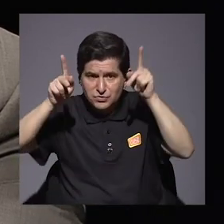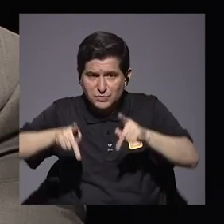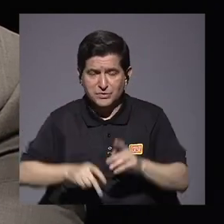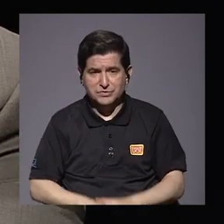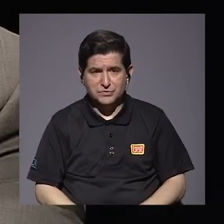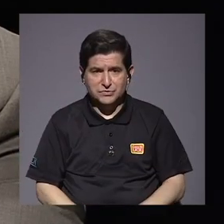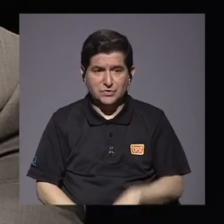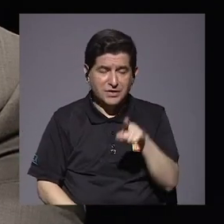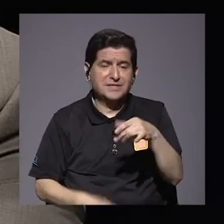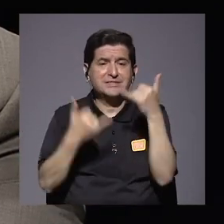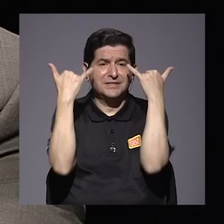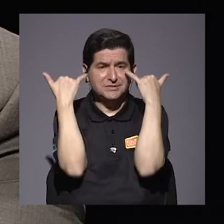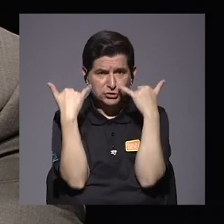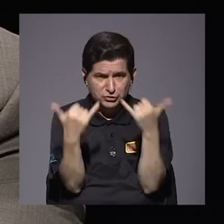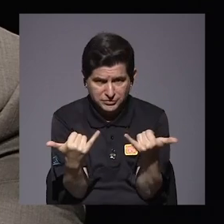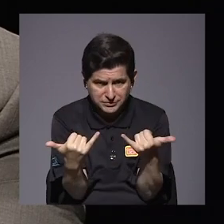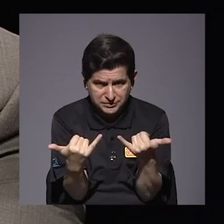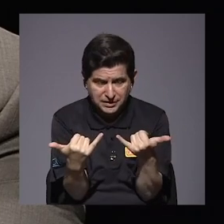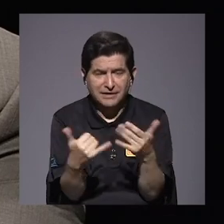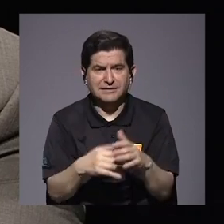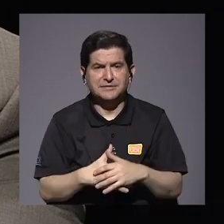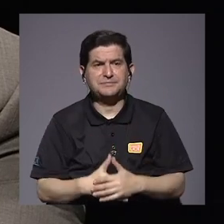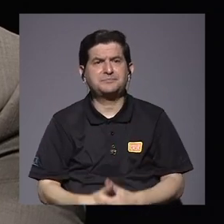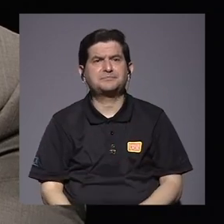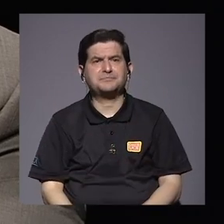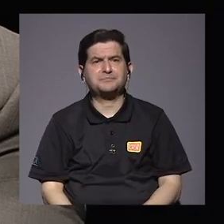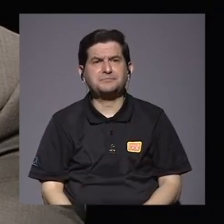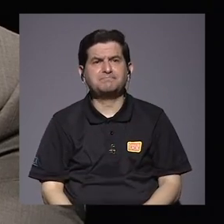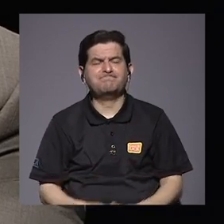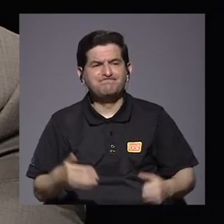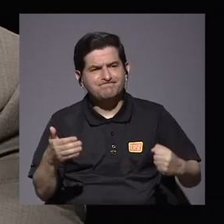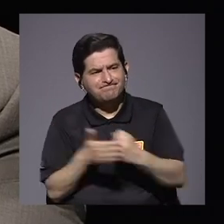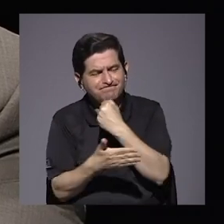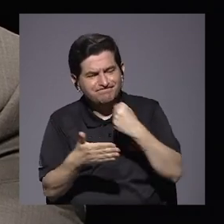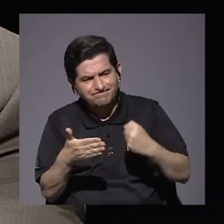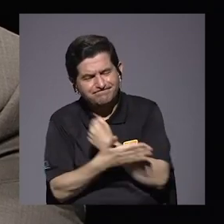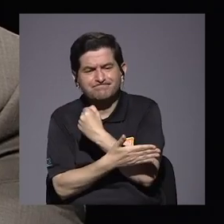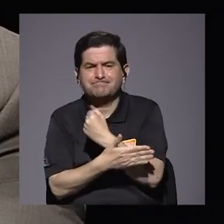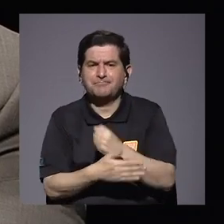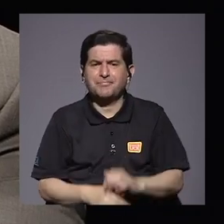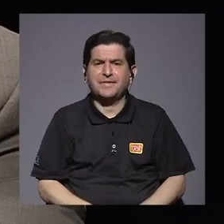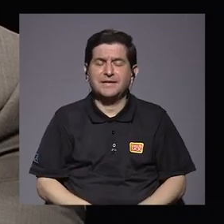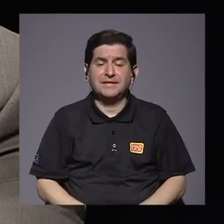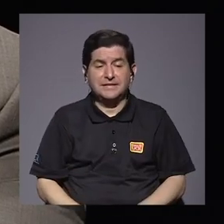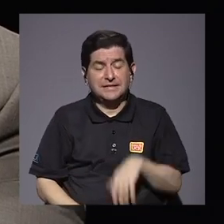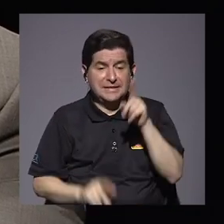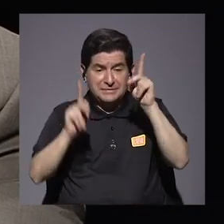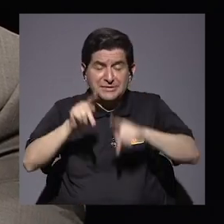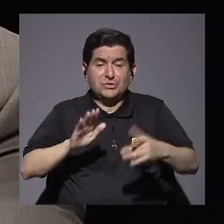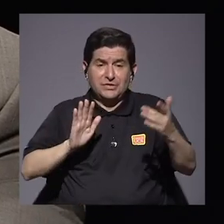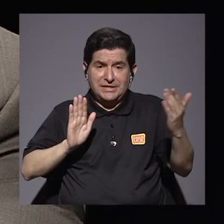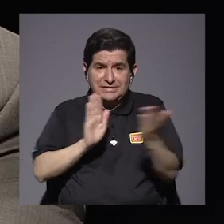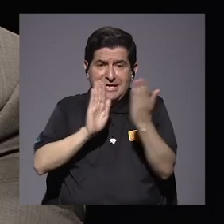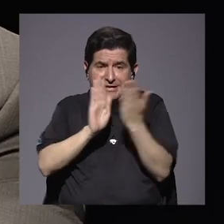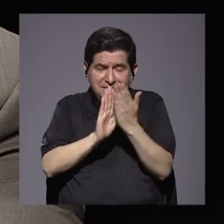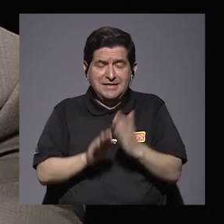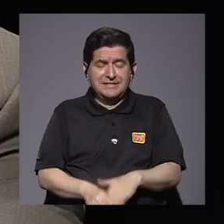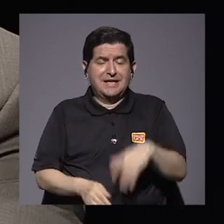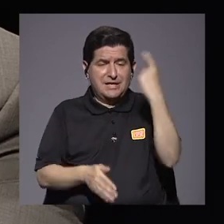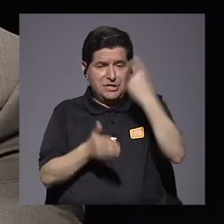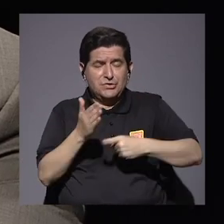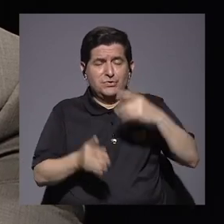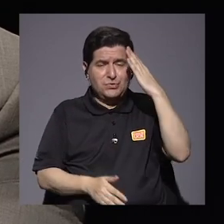personas que ya han, pues lamentablemente, pasado por la